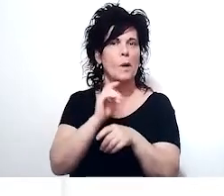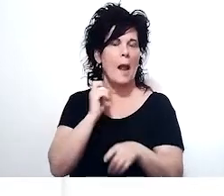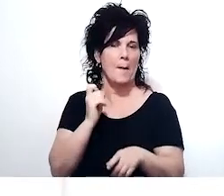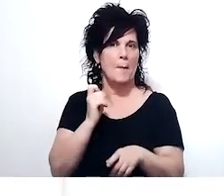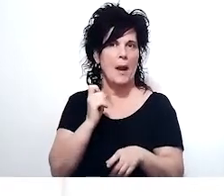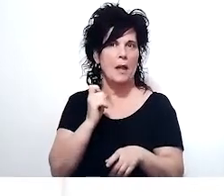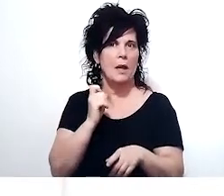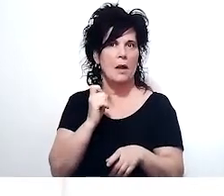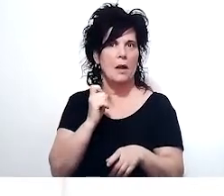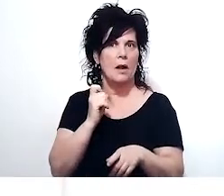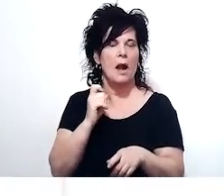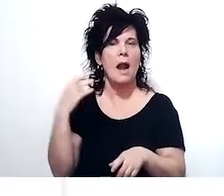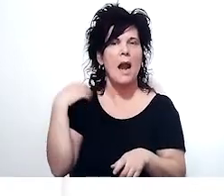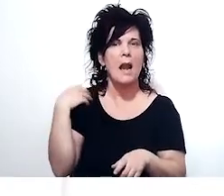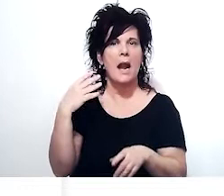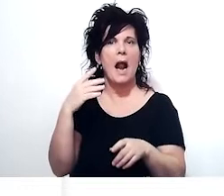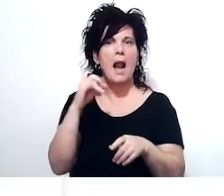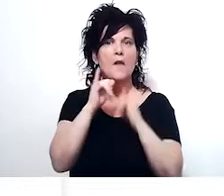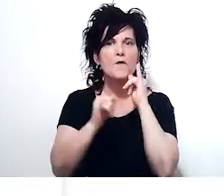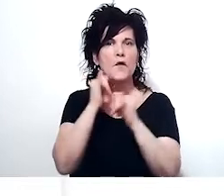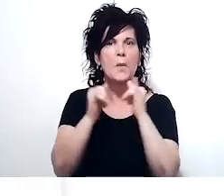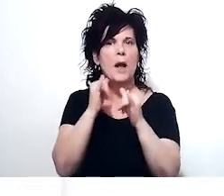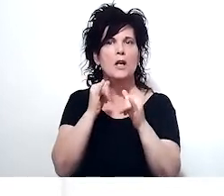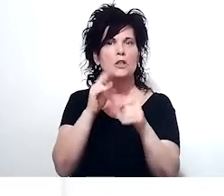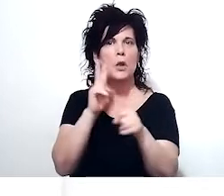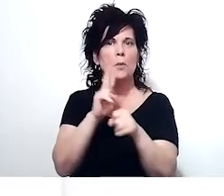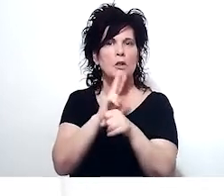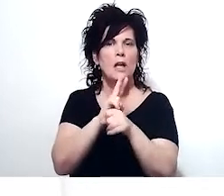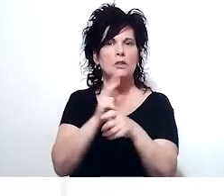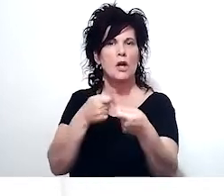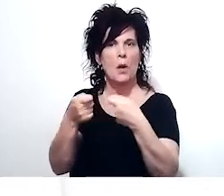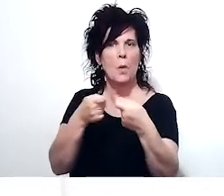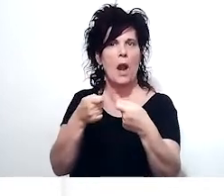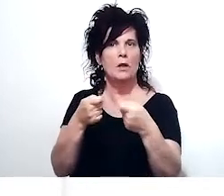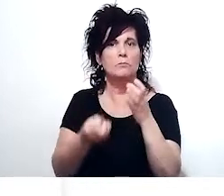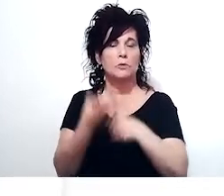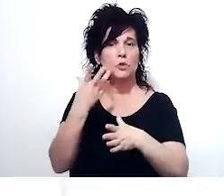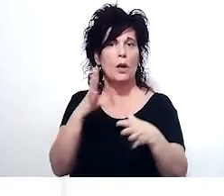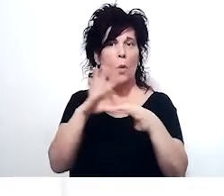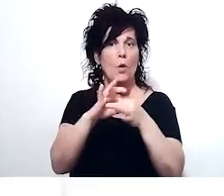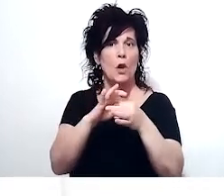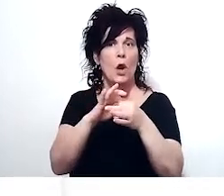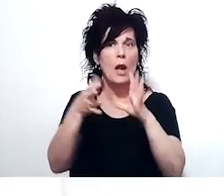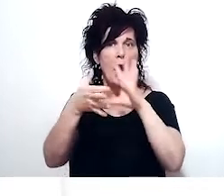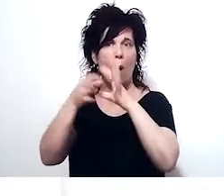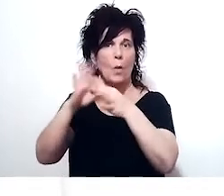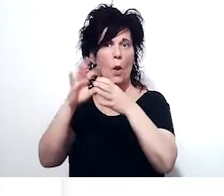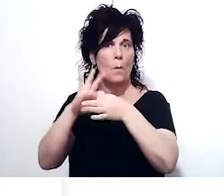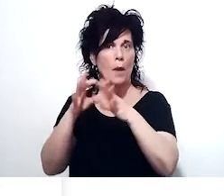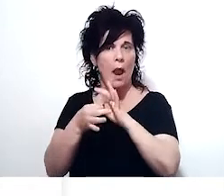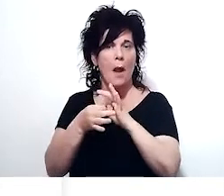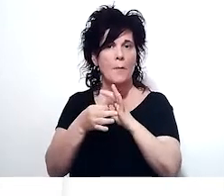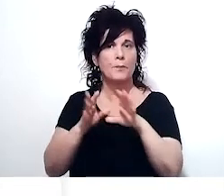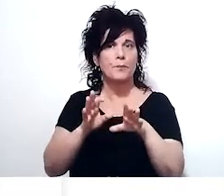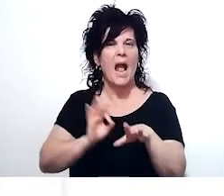español, que significa General Data Protection Regulation, que fue establecida por la Unión Europea. La Unión Europea se ha